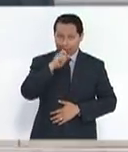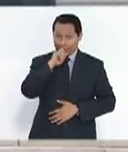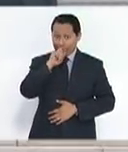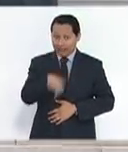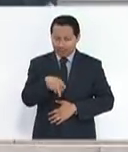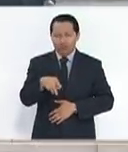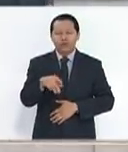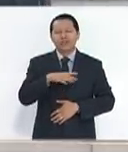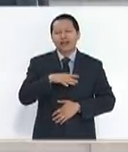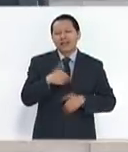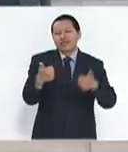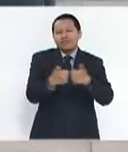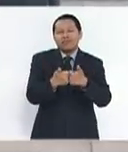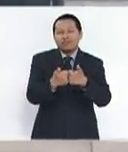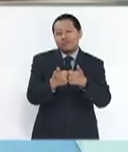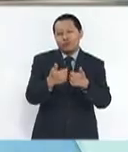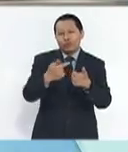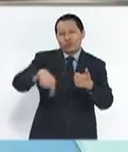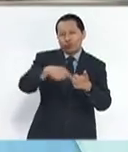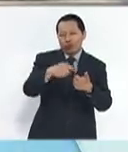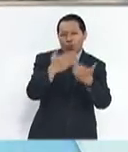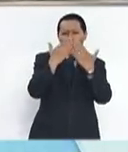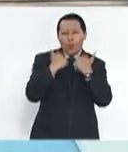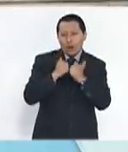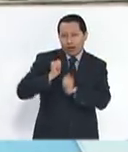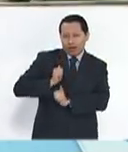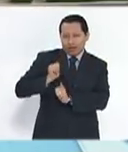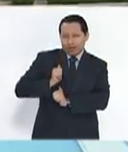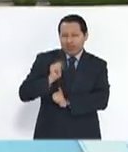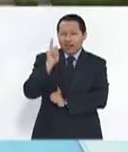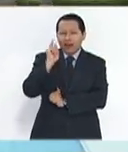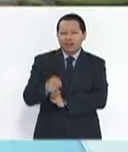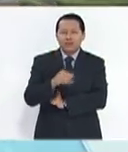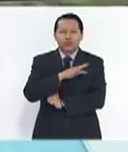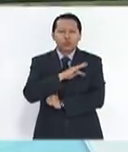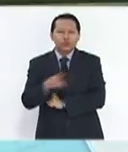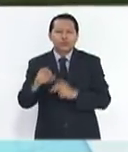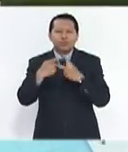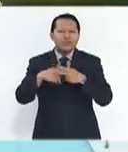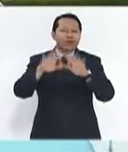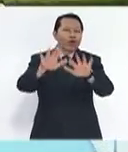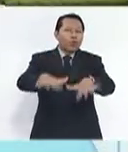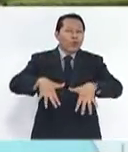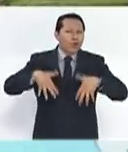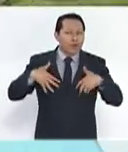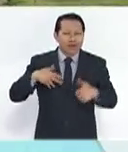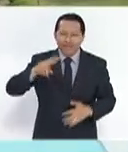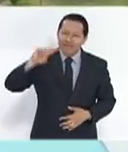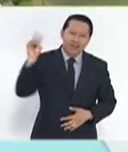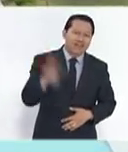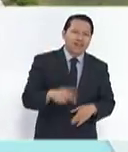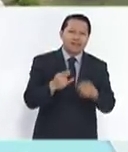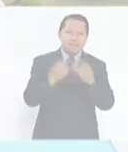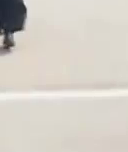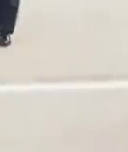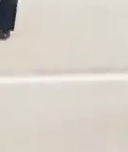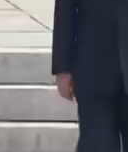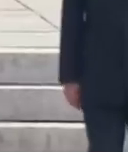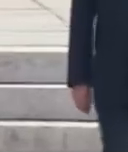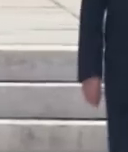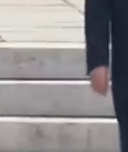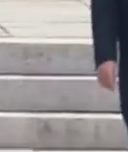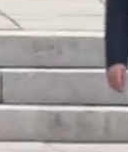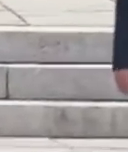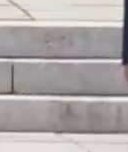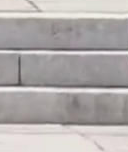dentro de la zona desmilitarizada, dando inicio a una cumbre en verdad histórica.